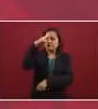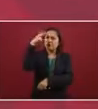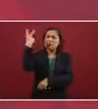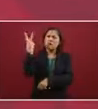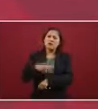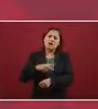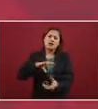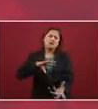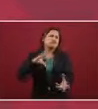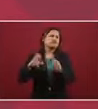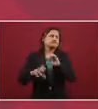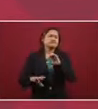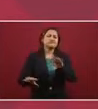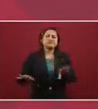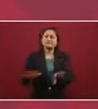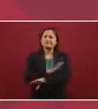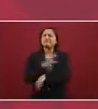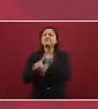social